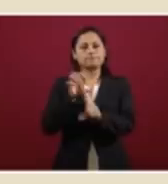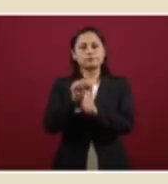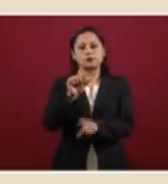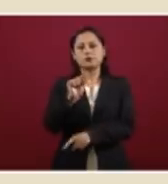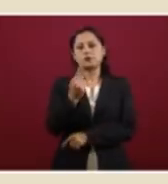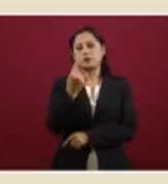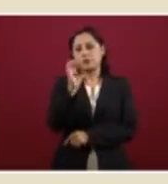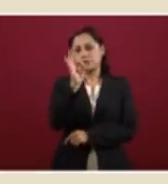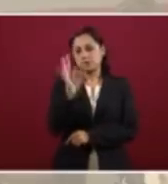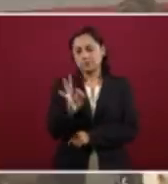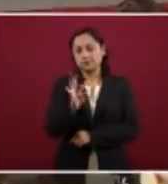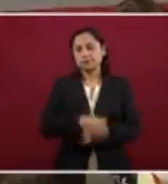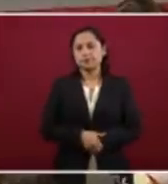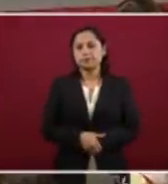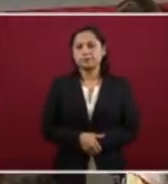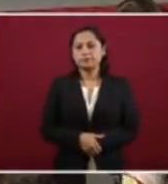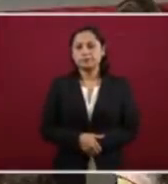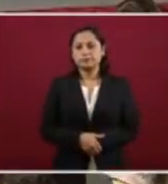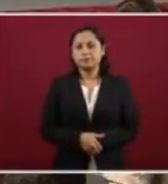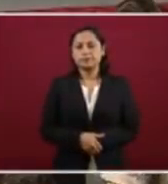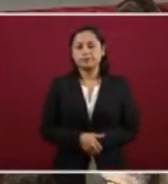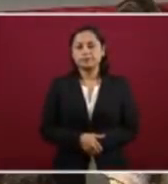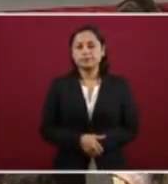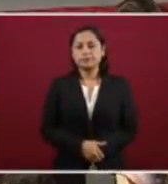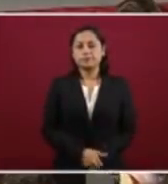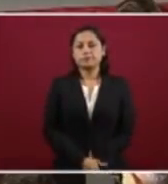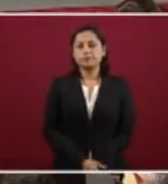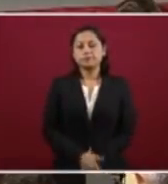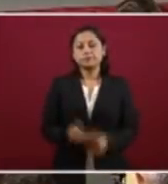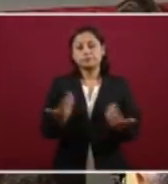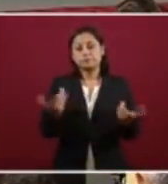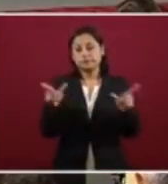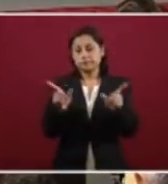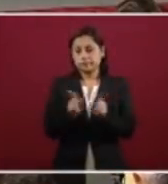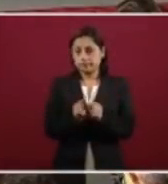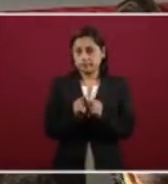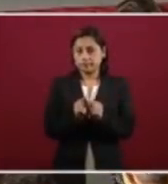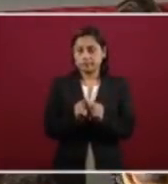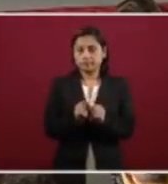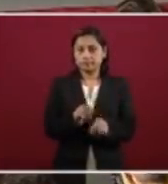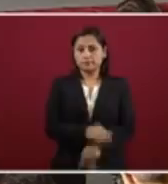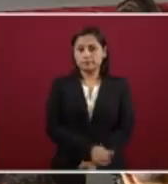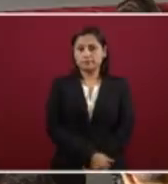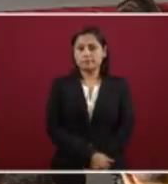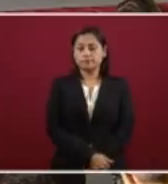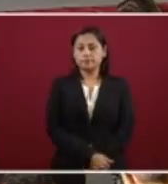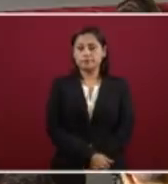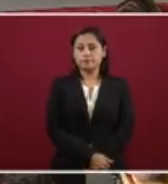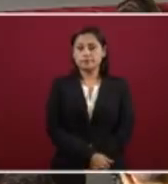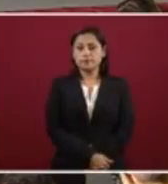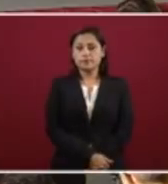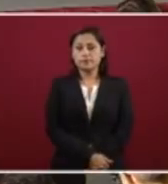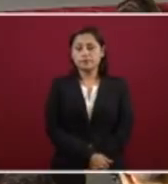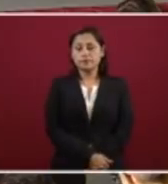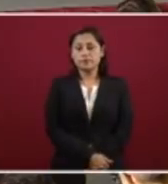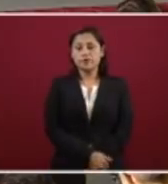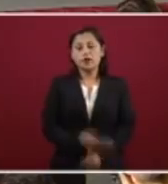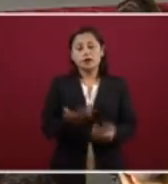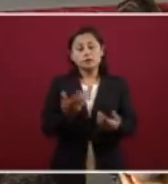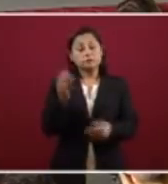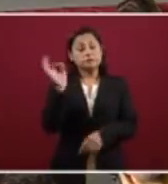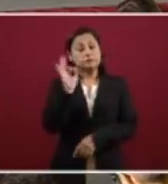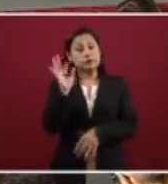71%. Y bueno, como conclusiones, pues podemos decir que el